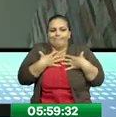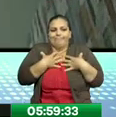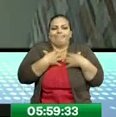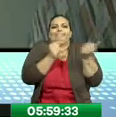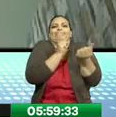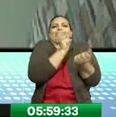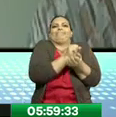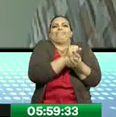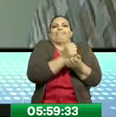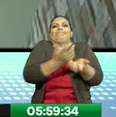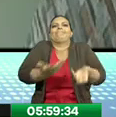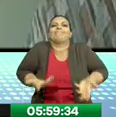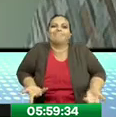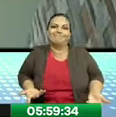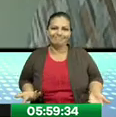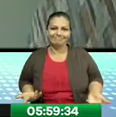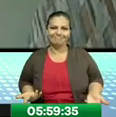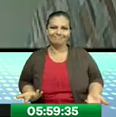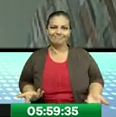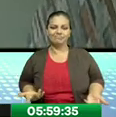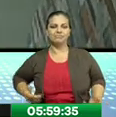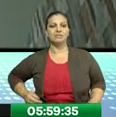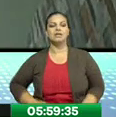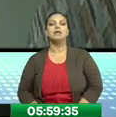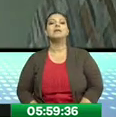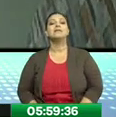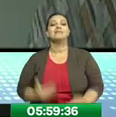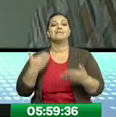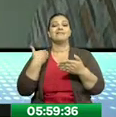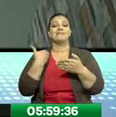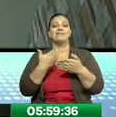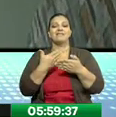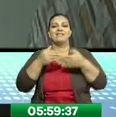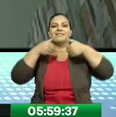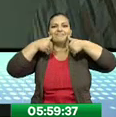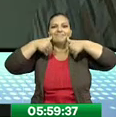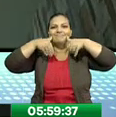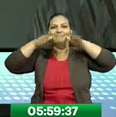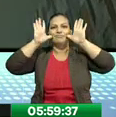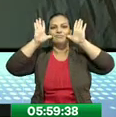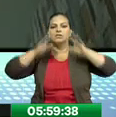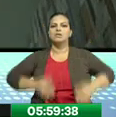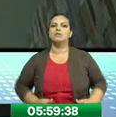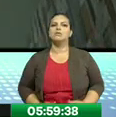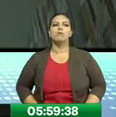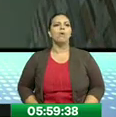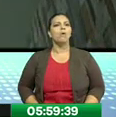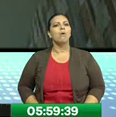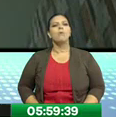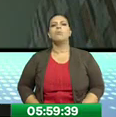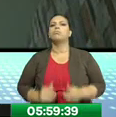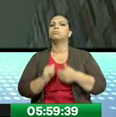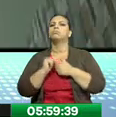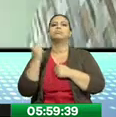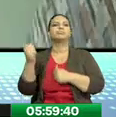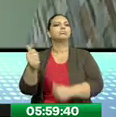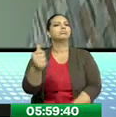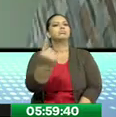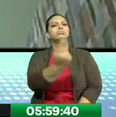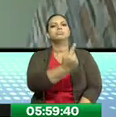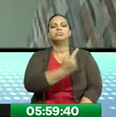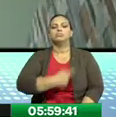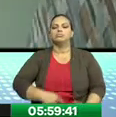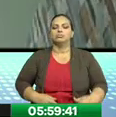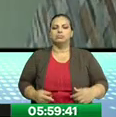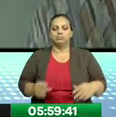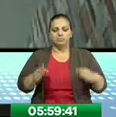Peor. Así que sabemos que diciembre se viene, tomemos las precauciones, cuidémonos, procure dejar su casa cerrada. No